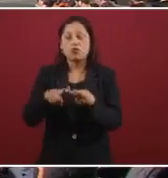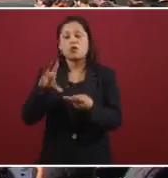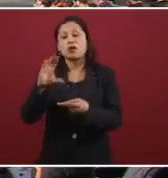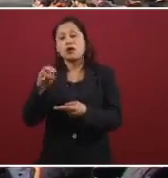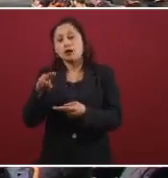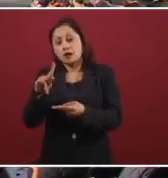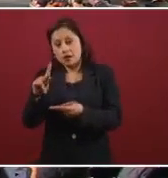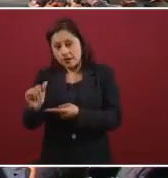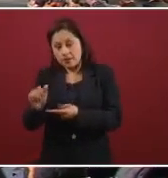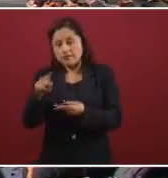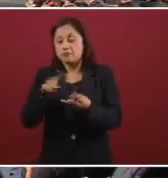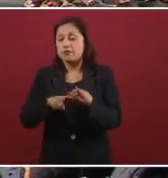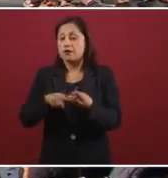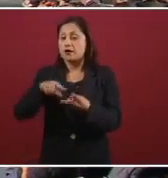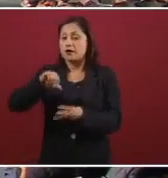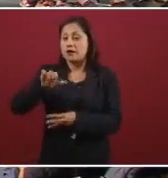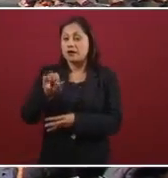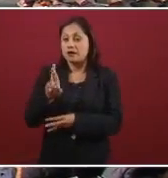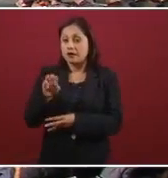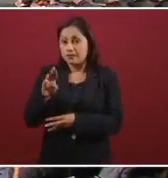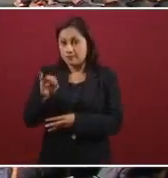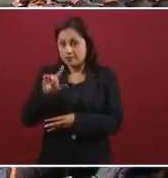a Jaramillo,